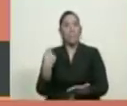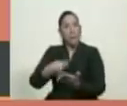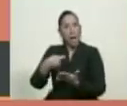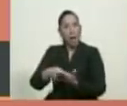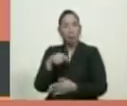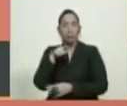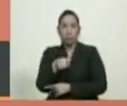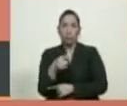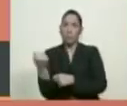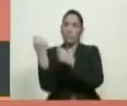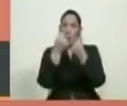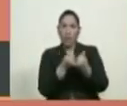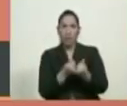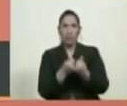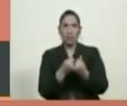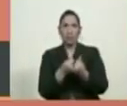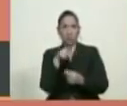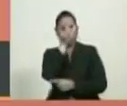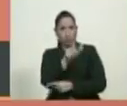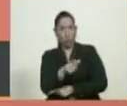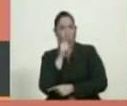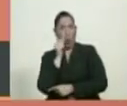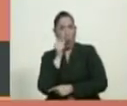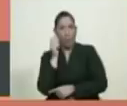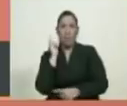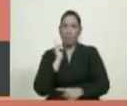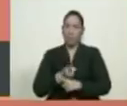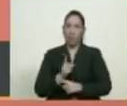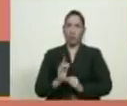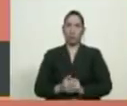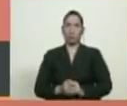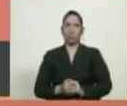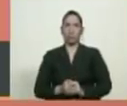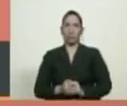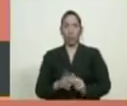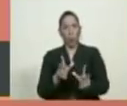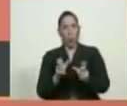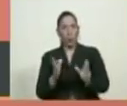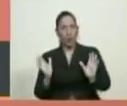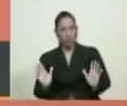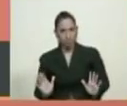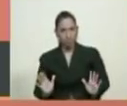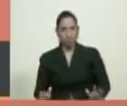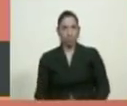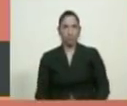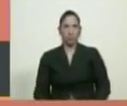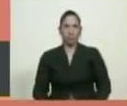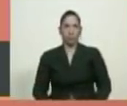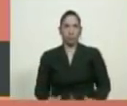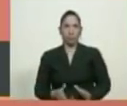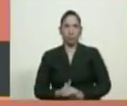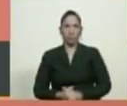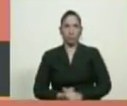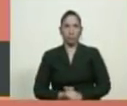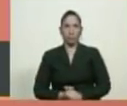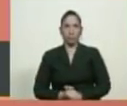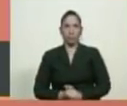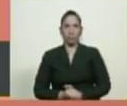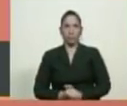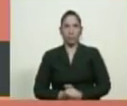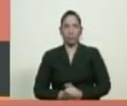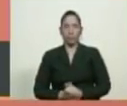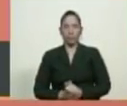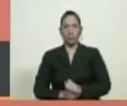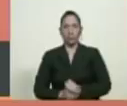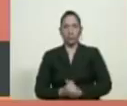precio que este señor considera que debe ser cobrado. Es decir, a una décima parte